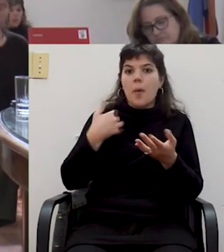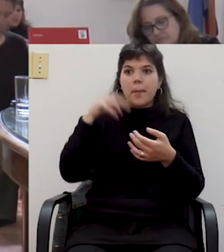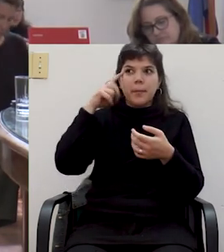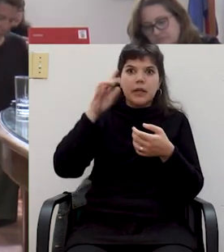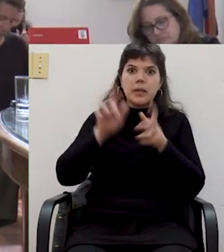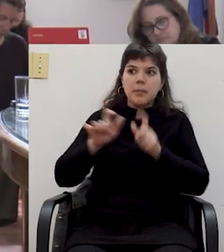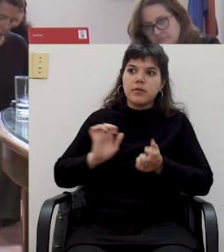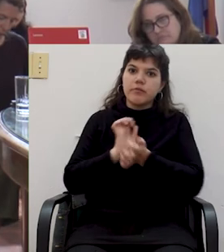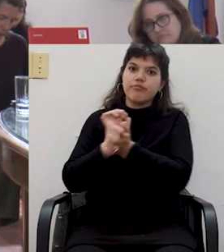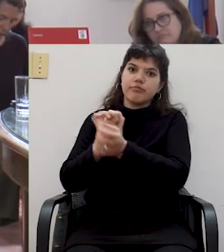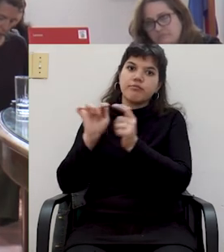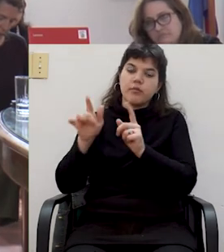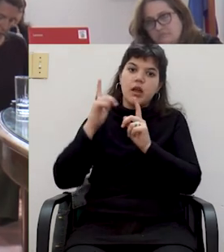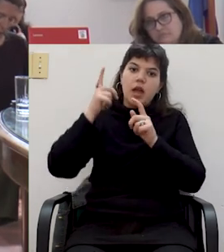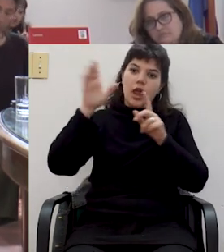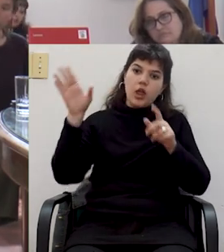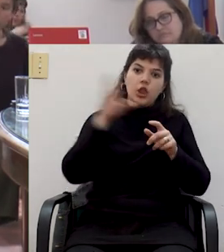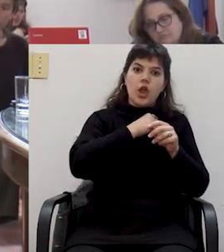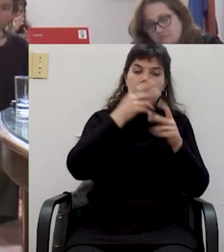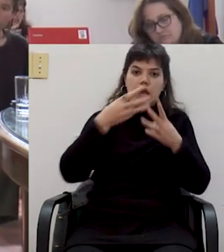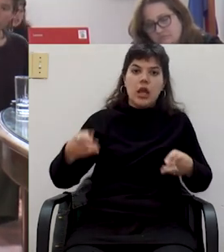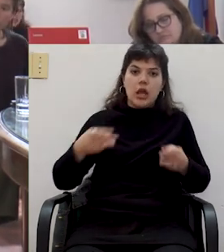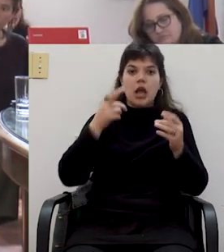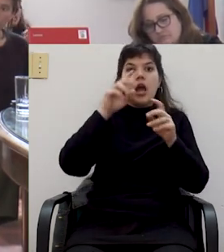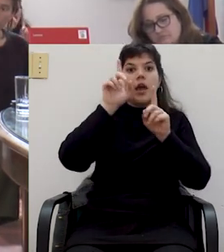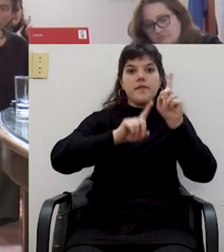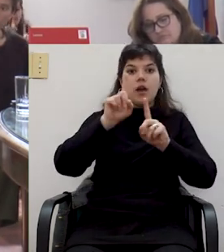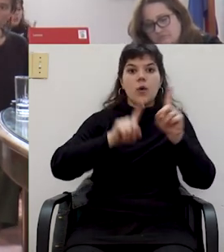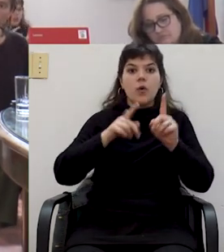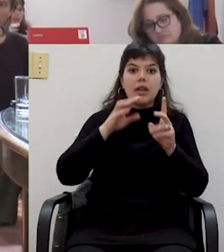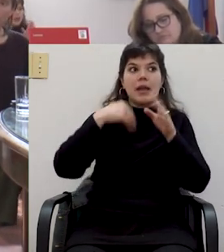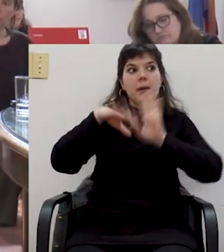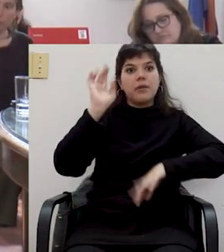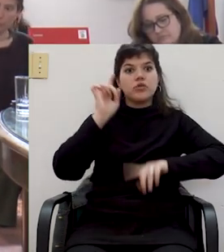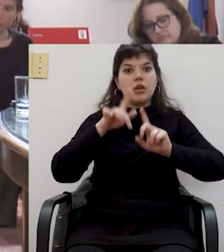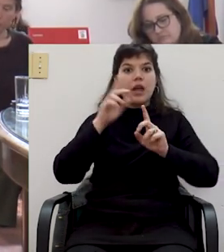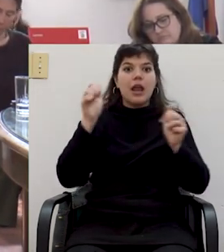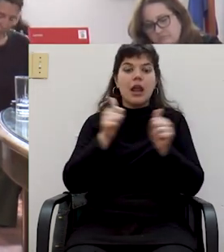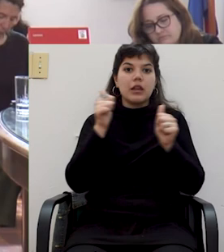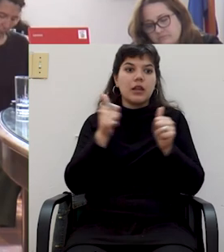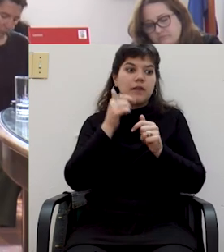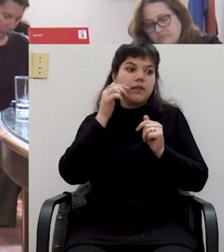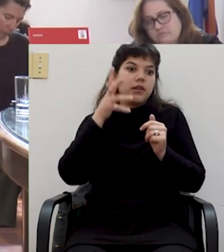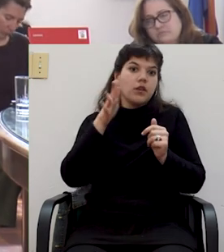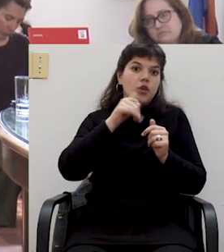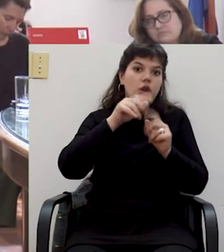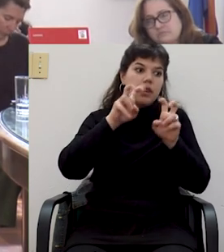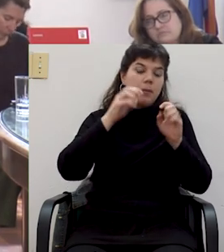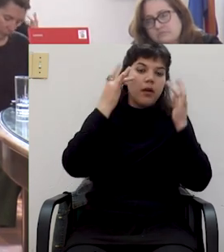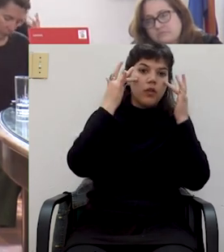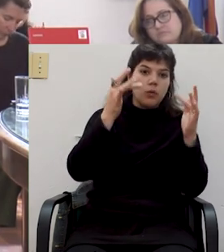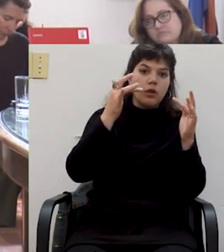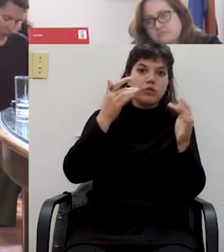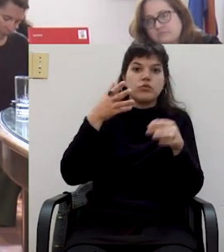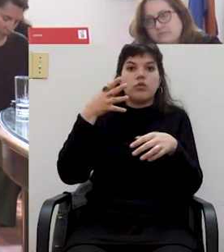y en algún punto de toda la ODELAR sobre la base de reconocer que la propia dinámica institucional presiona la productividad de estudiantes y docentes, generando en